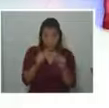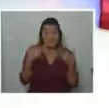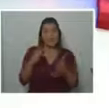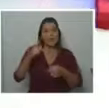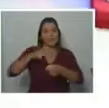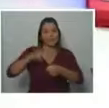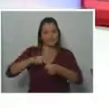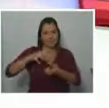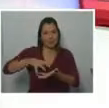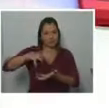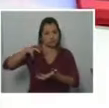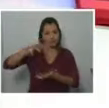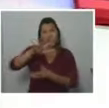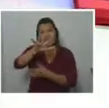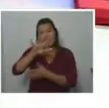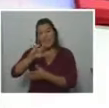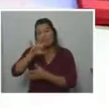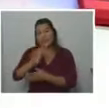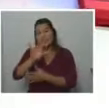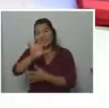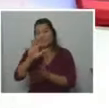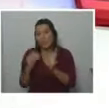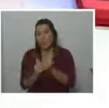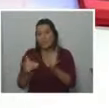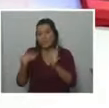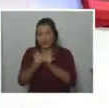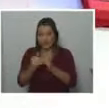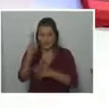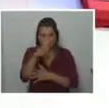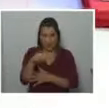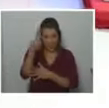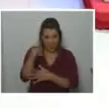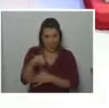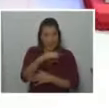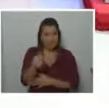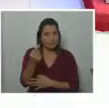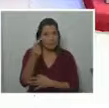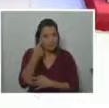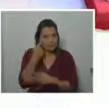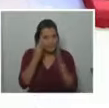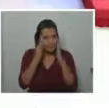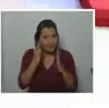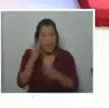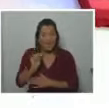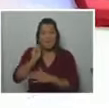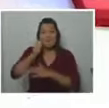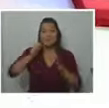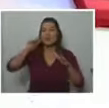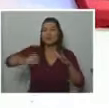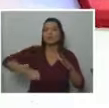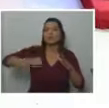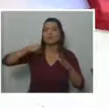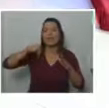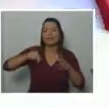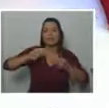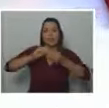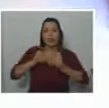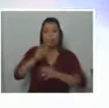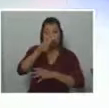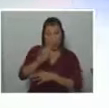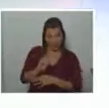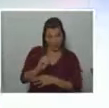acumulado. 575 millones de colones, y ojo, mañana es el sorteo 20. Si no